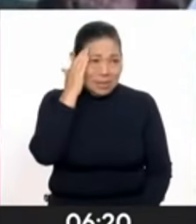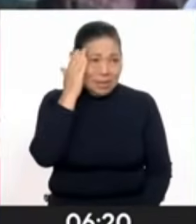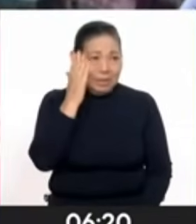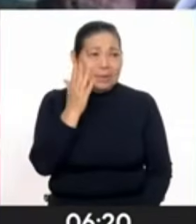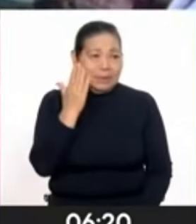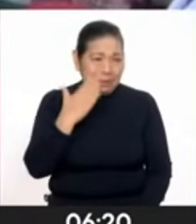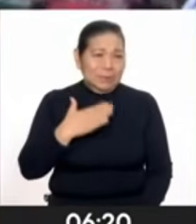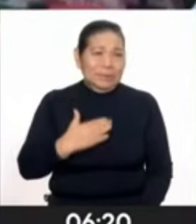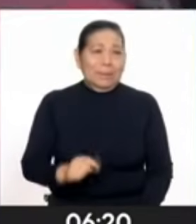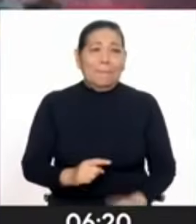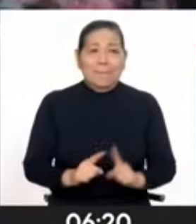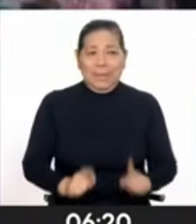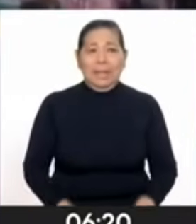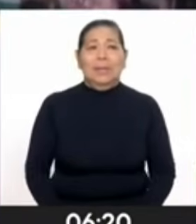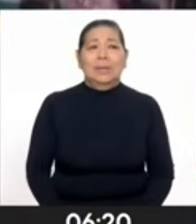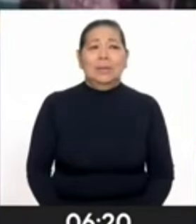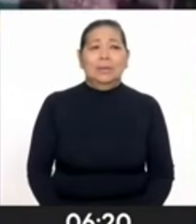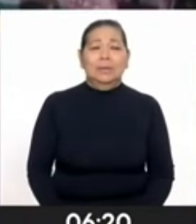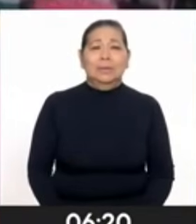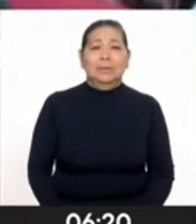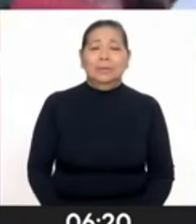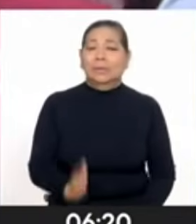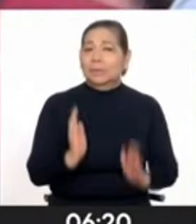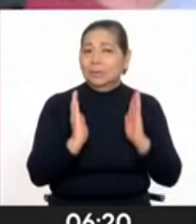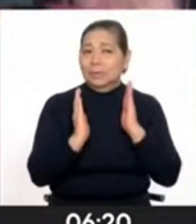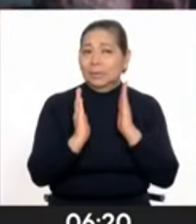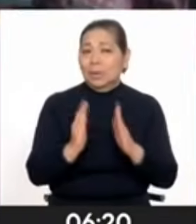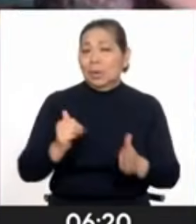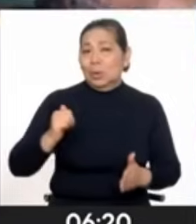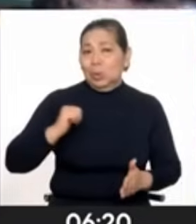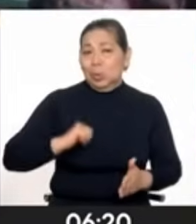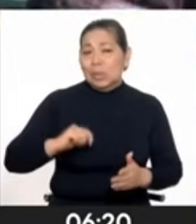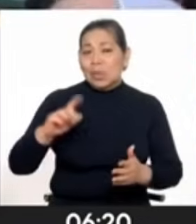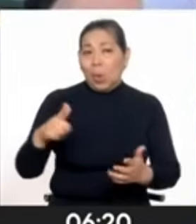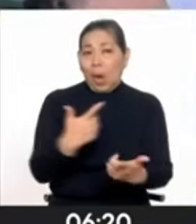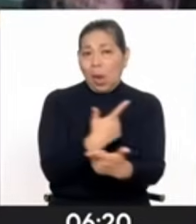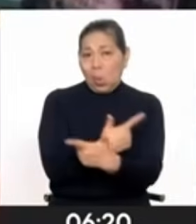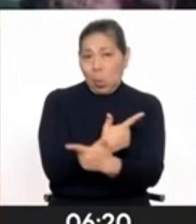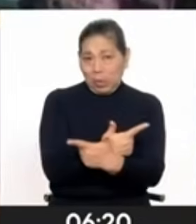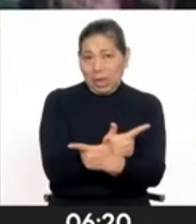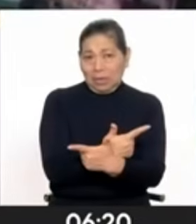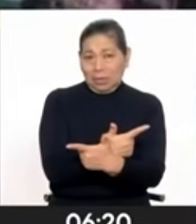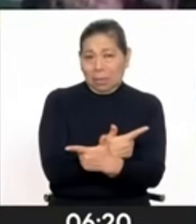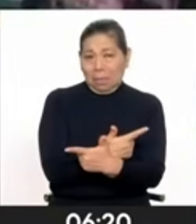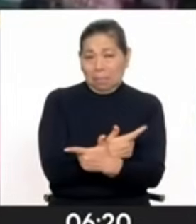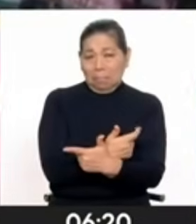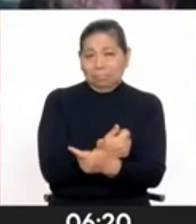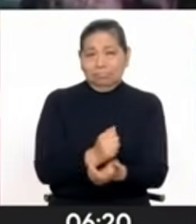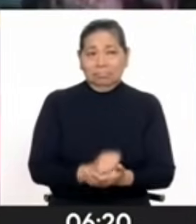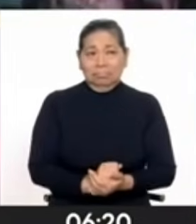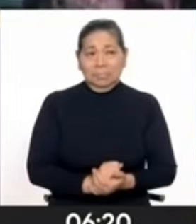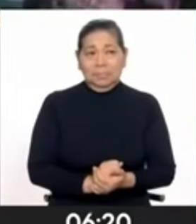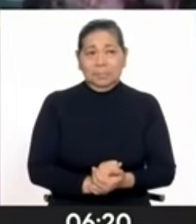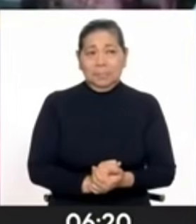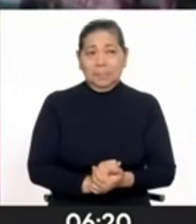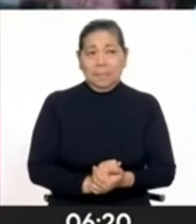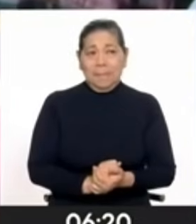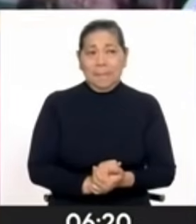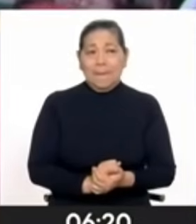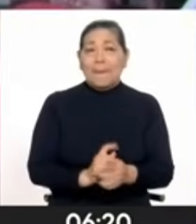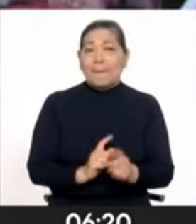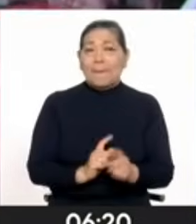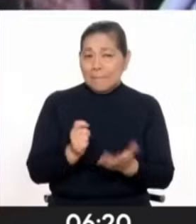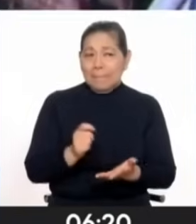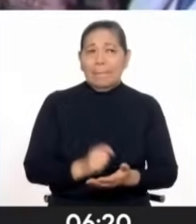les pertenece. Pero me dicen también un caballero de que la Municipalidad de San Juan de Lurigancho en algún momento le había dado una